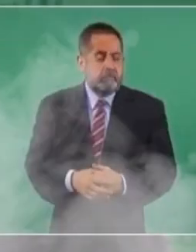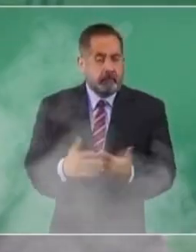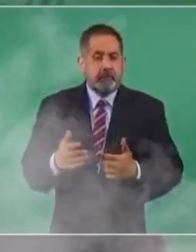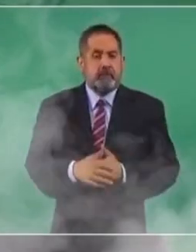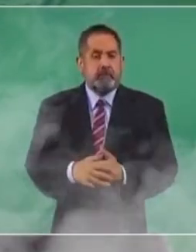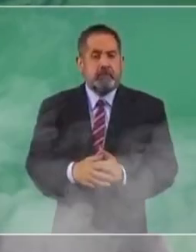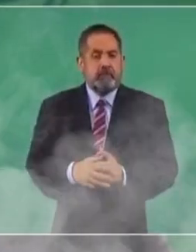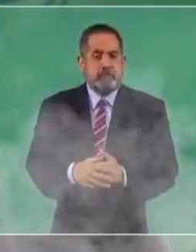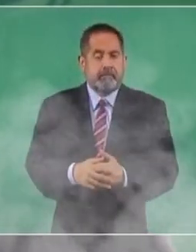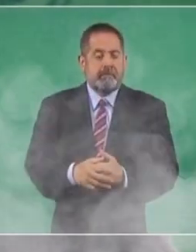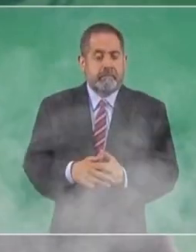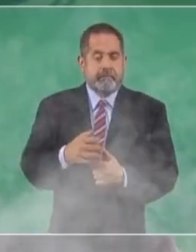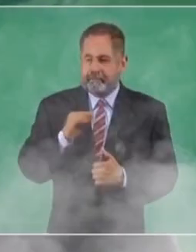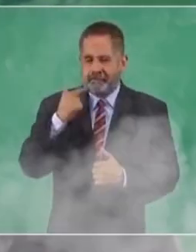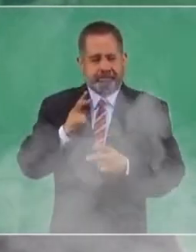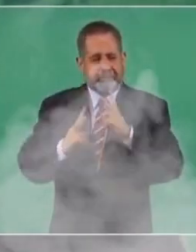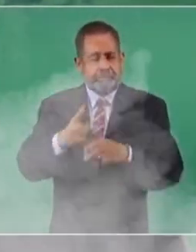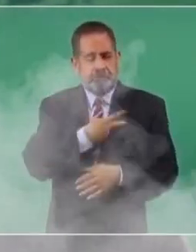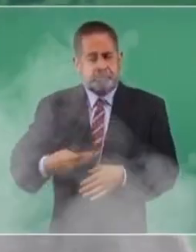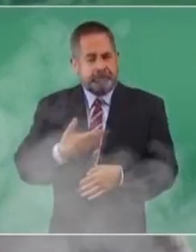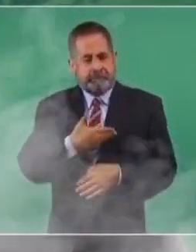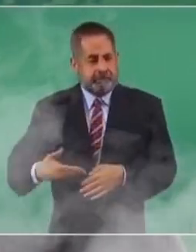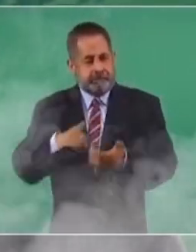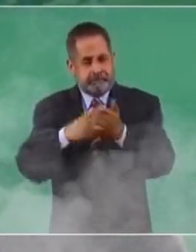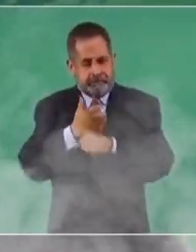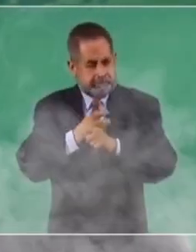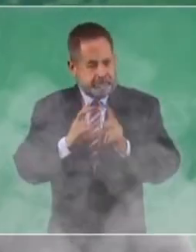Ahora que hablé con la vicepresidenta de Estados Unidos,